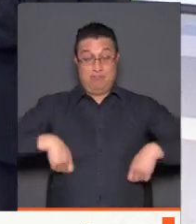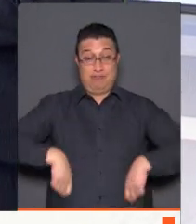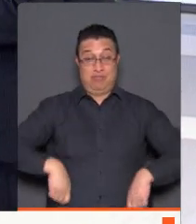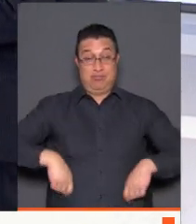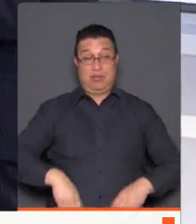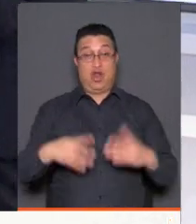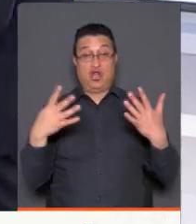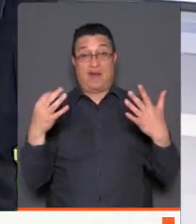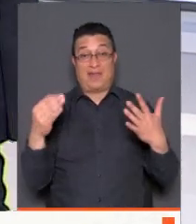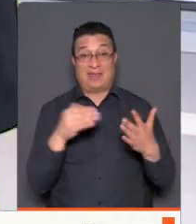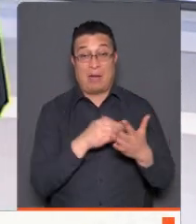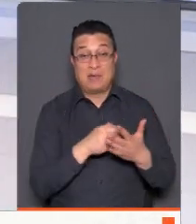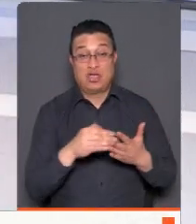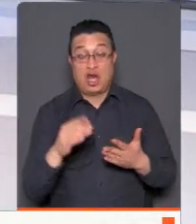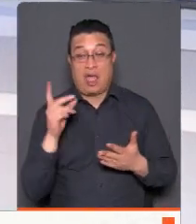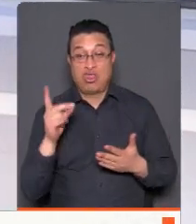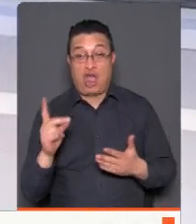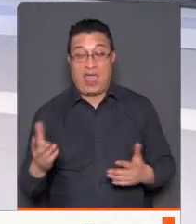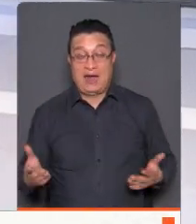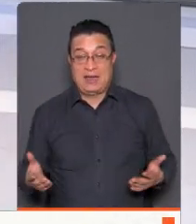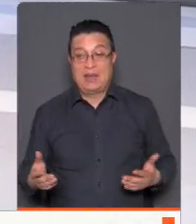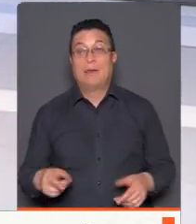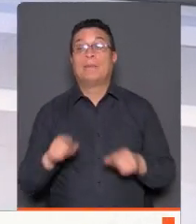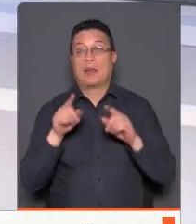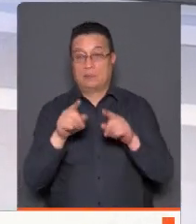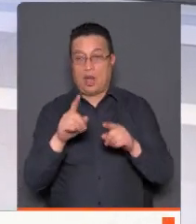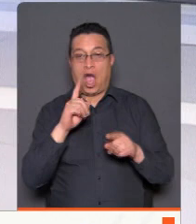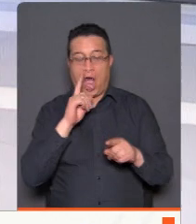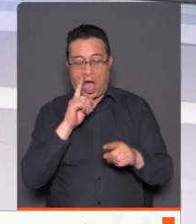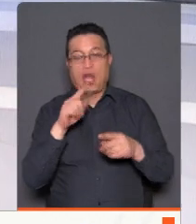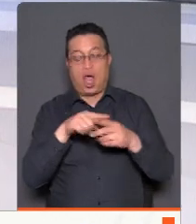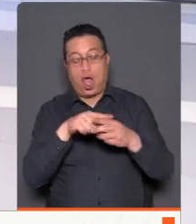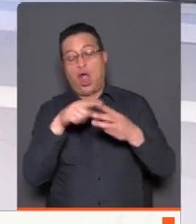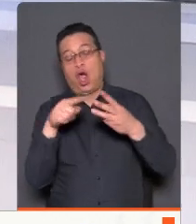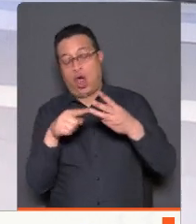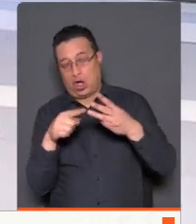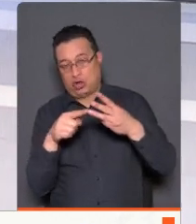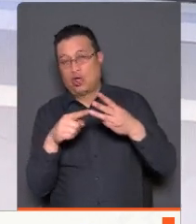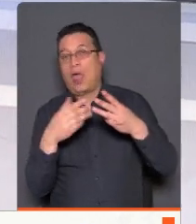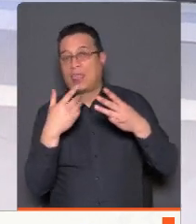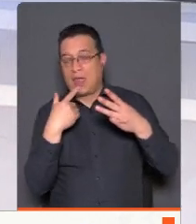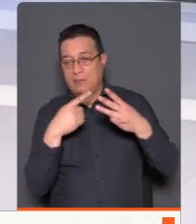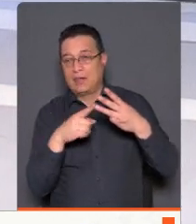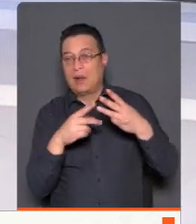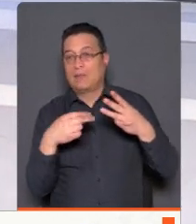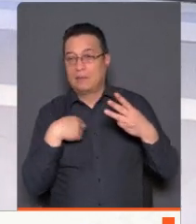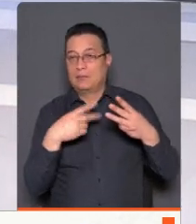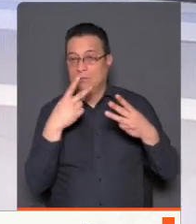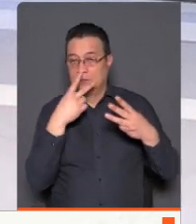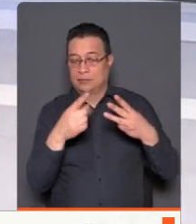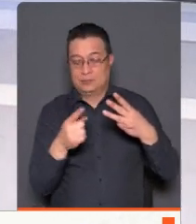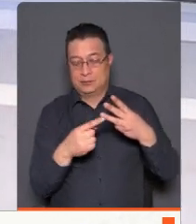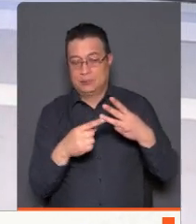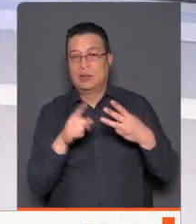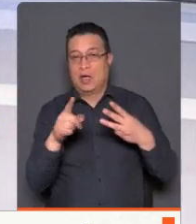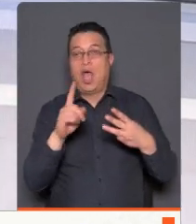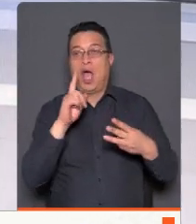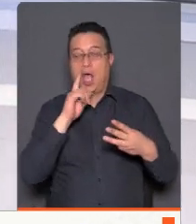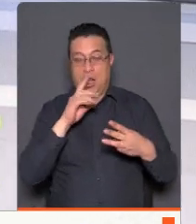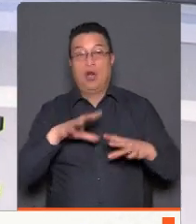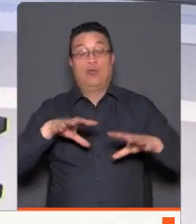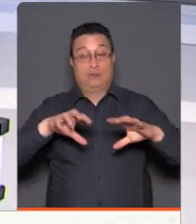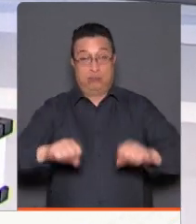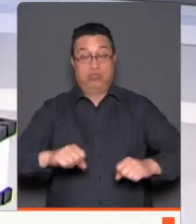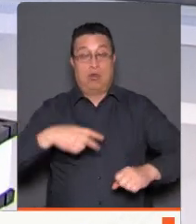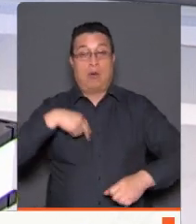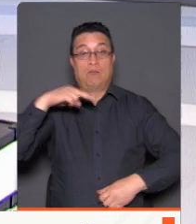de dólares. Ya, pero aquí dijimos que habían un tercero también en Discordia, que estamos viendo que tiene una concentración o una